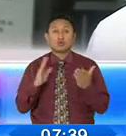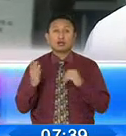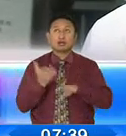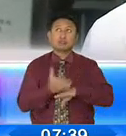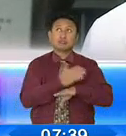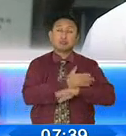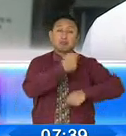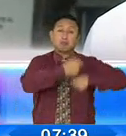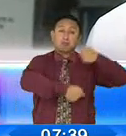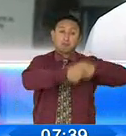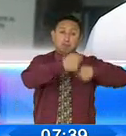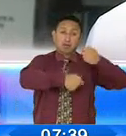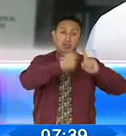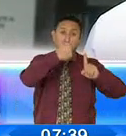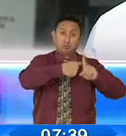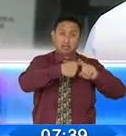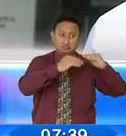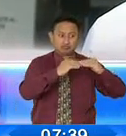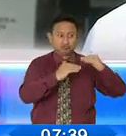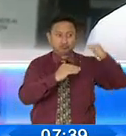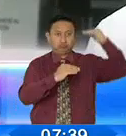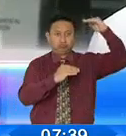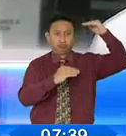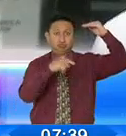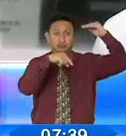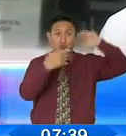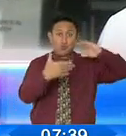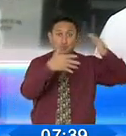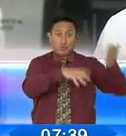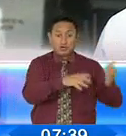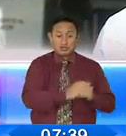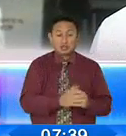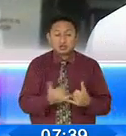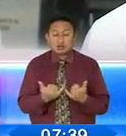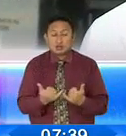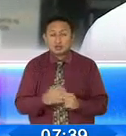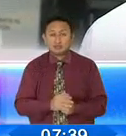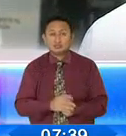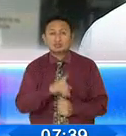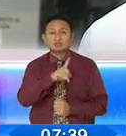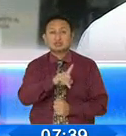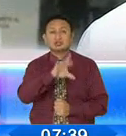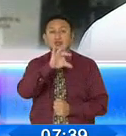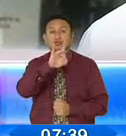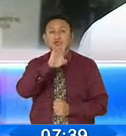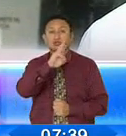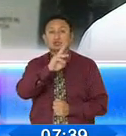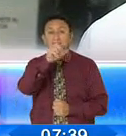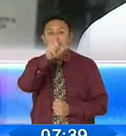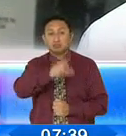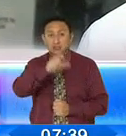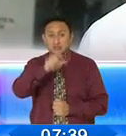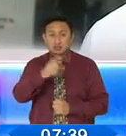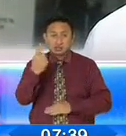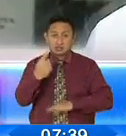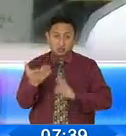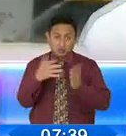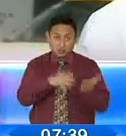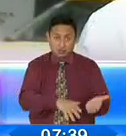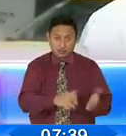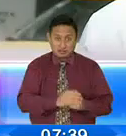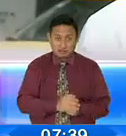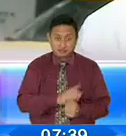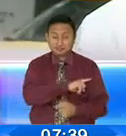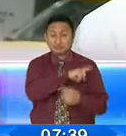fue el mes más alto en mortalidad. Llegamos a tener 186 personas que perdieron la vida. Hasta